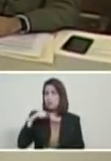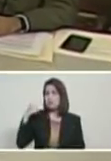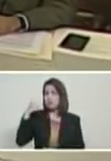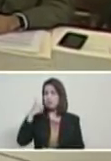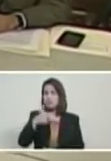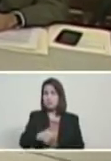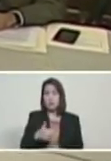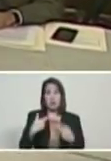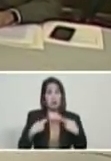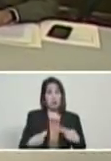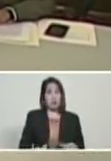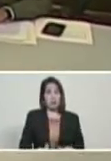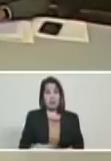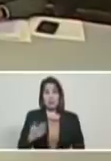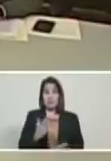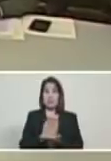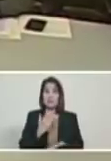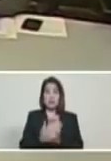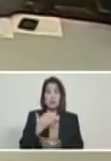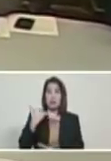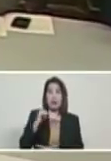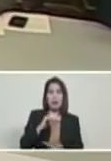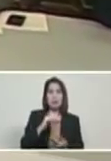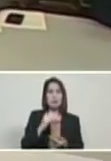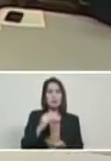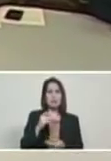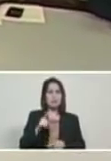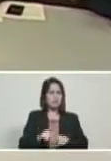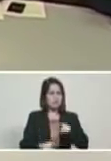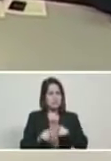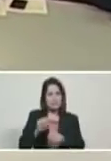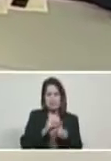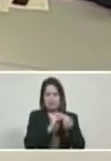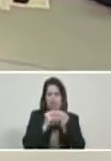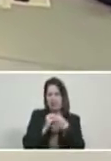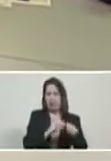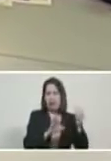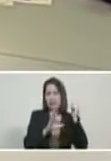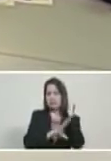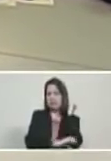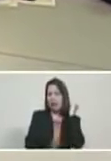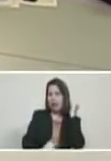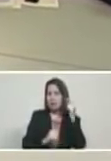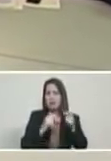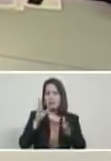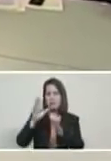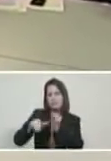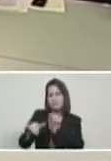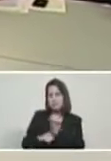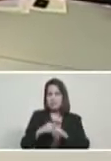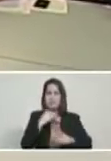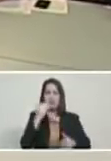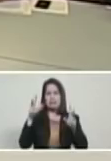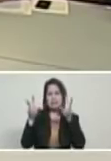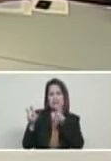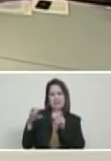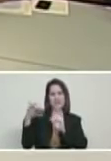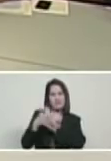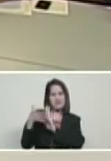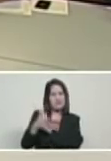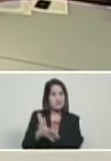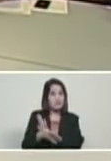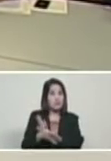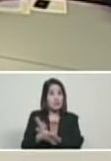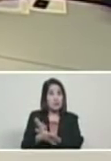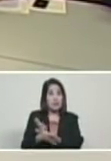habido, digamos, correrías de trampas, de irregularidades, ilegalidades. Bueno,